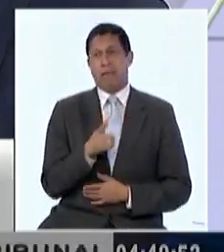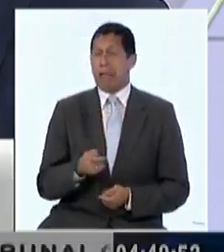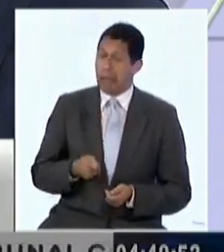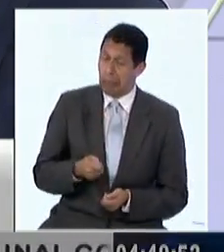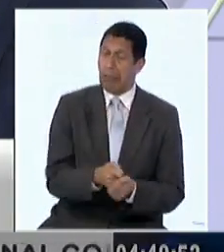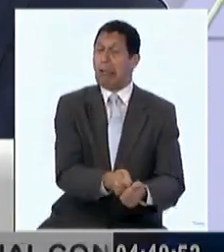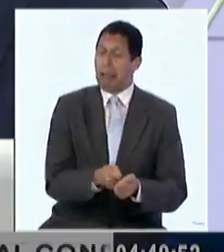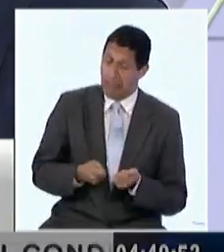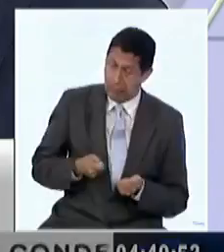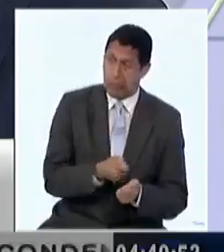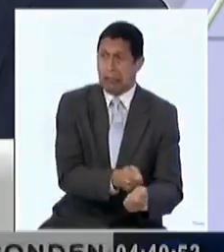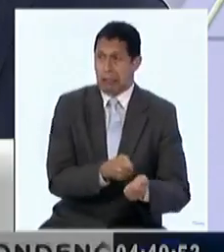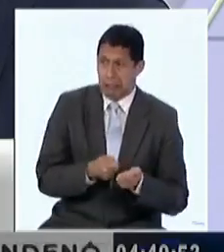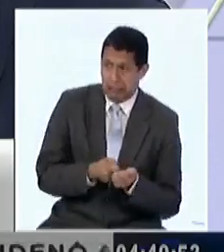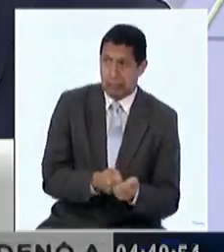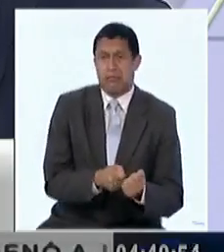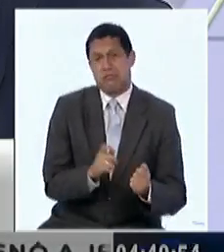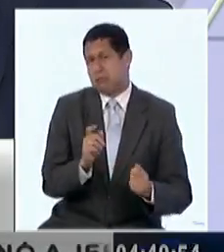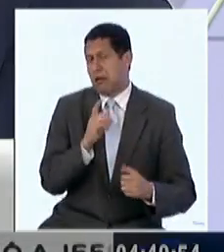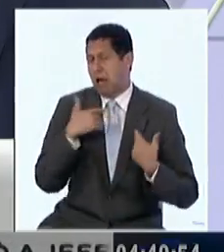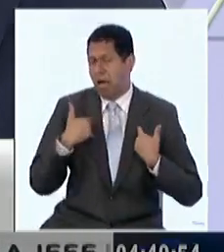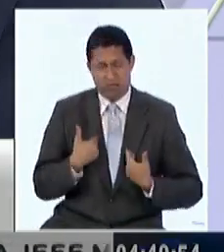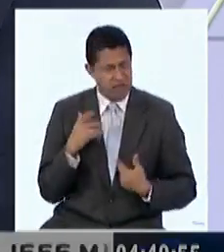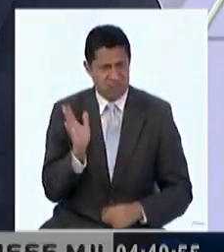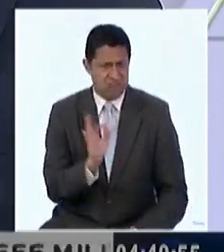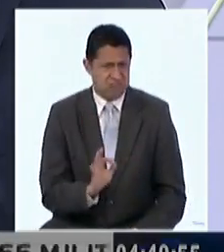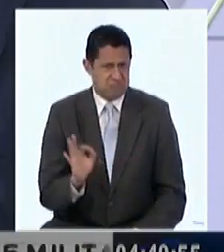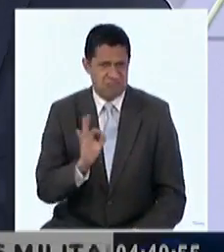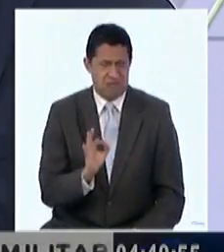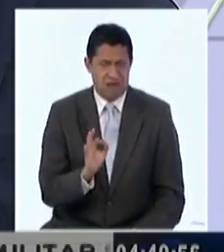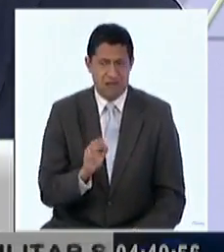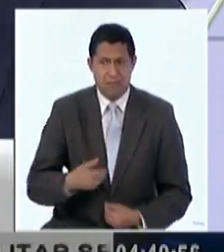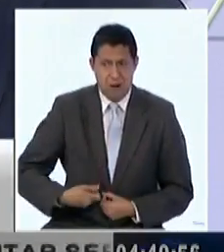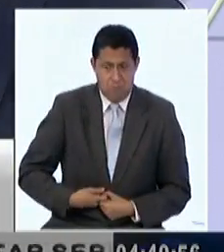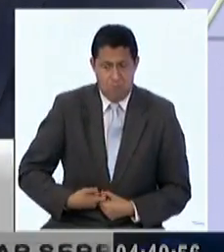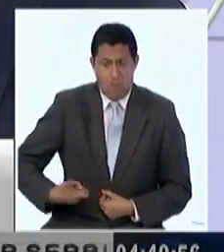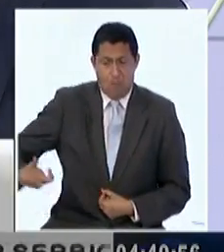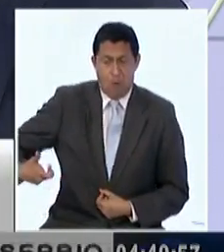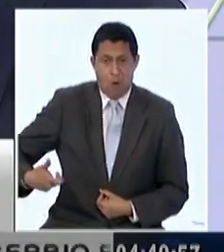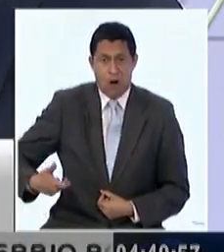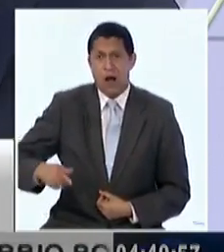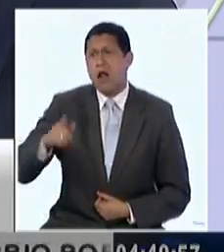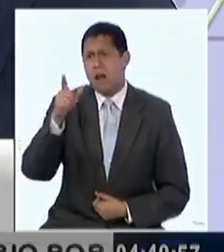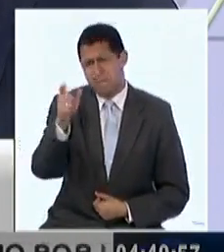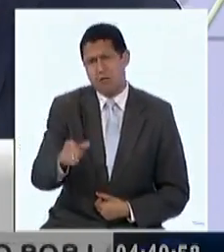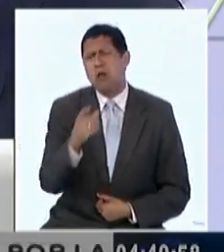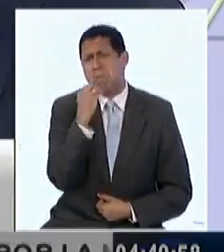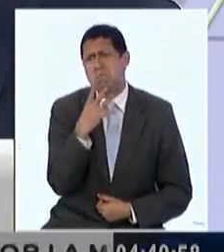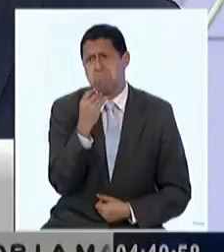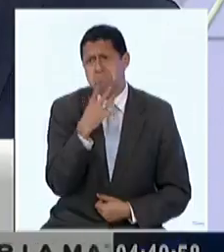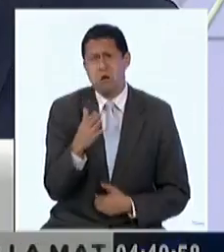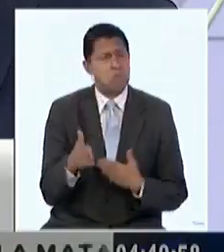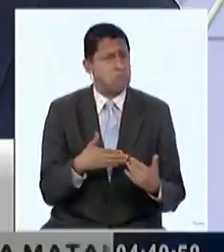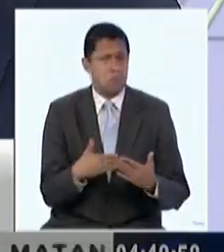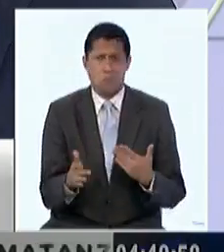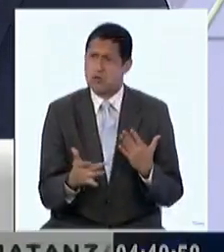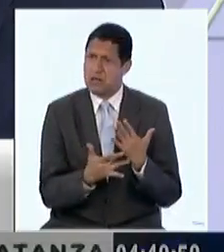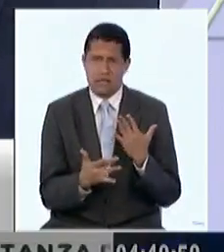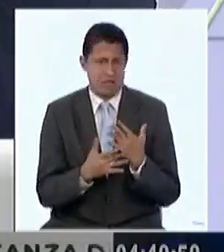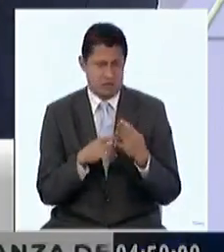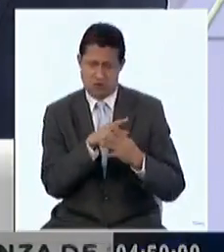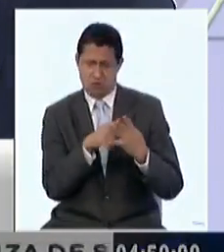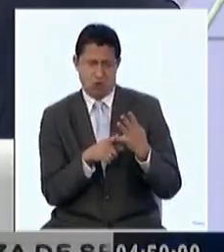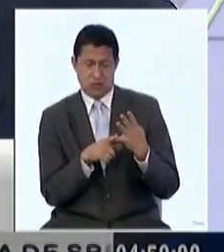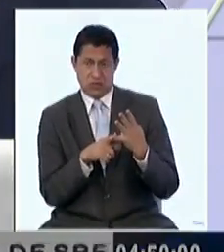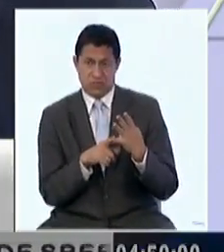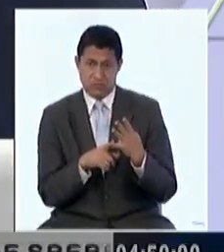esfuerzo físico o extenuante para extraer la grasa. Entonces, al paciente le va muy bien independientemente de la técnica. Cuando